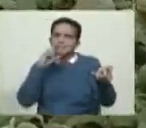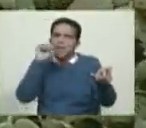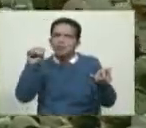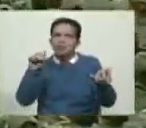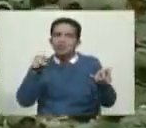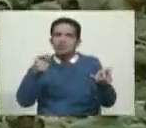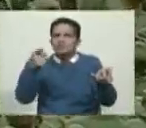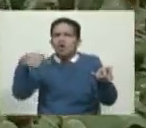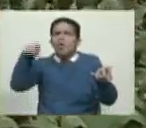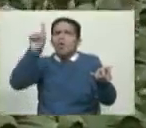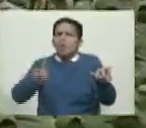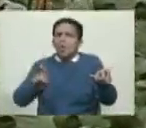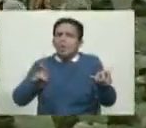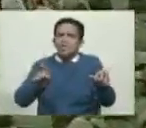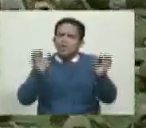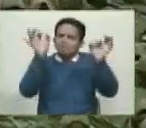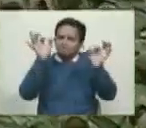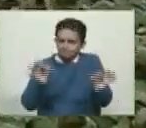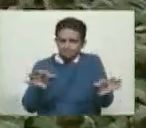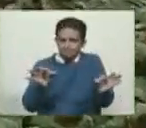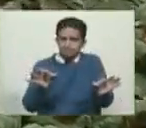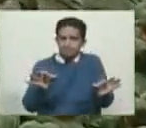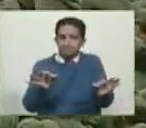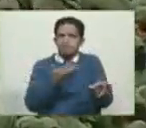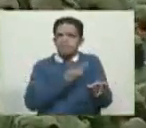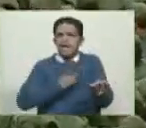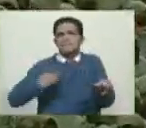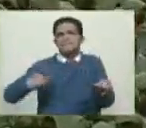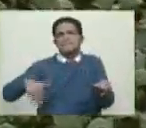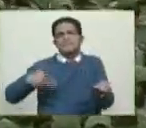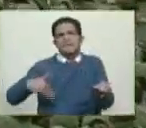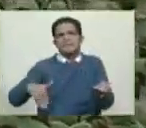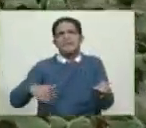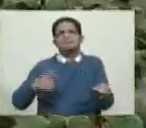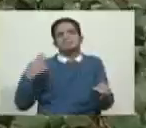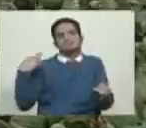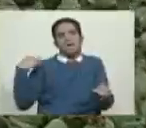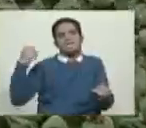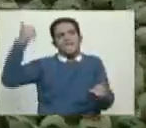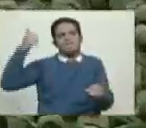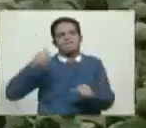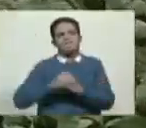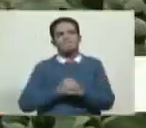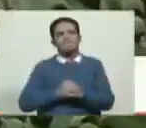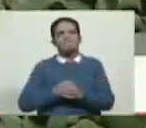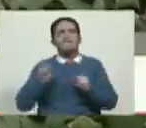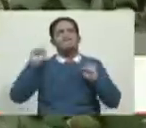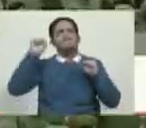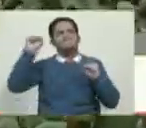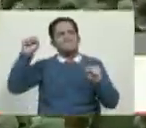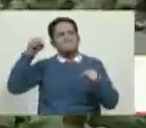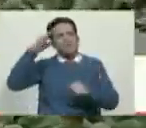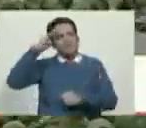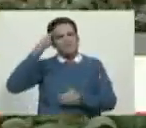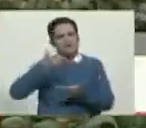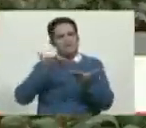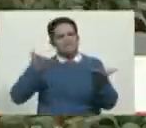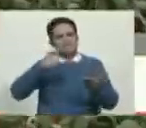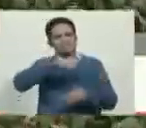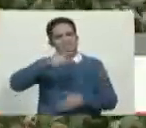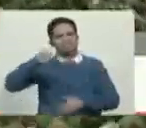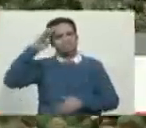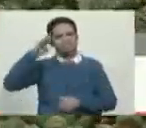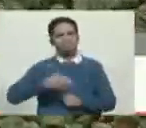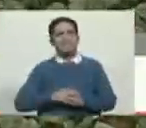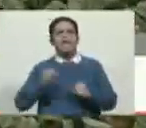único presidente constitucional de la República Bolivariana de Venezuela, nuestro comandante en jefe. ¡Que viva la Fuerza Armada Nacional Bolivariana! ¡Que viva!